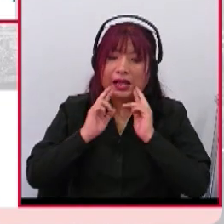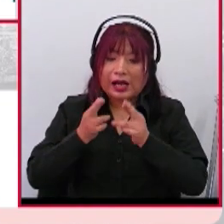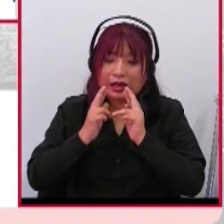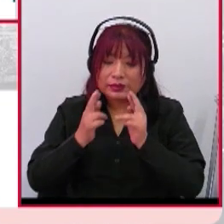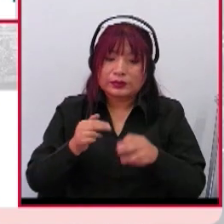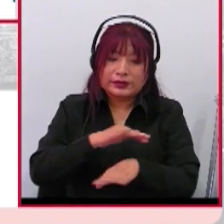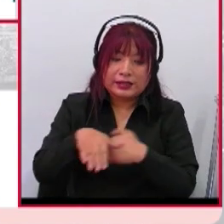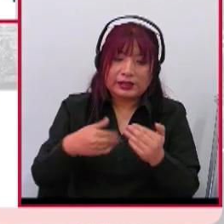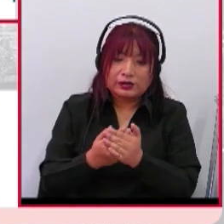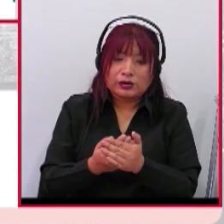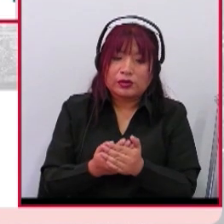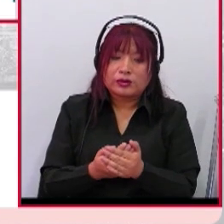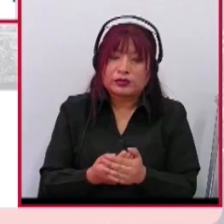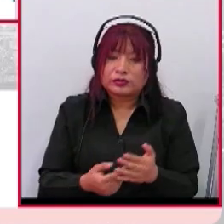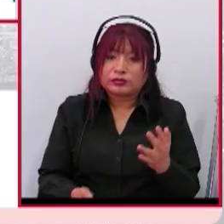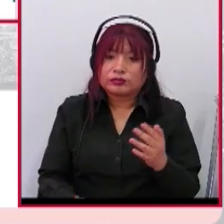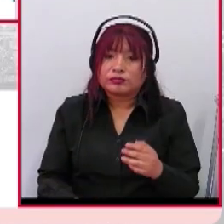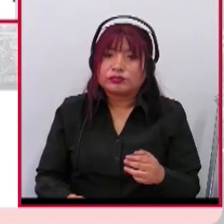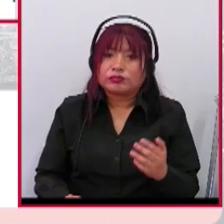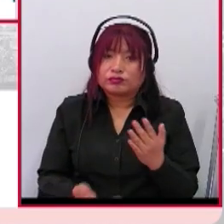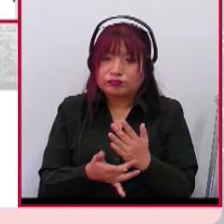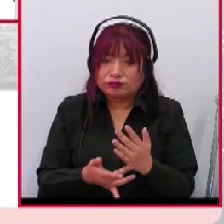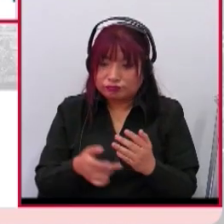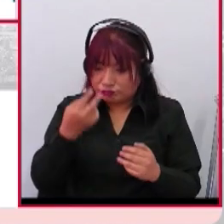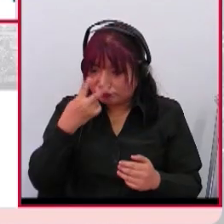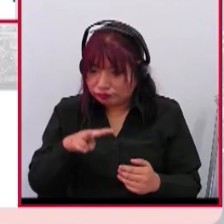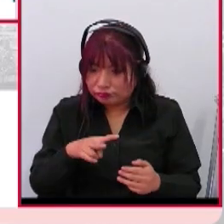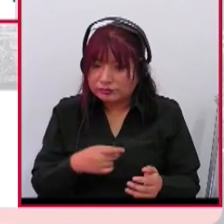Resultados, ustedes pueden observar.